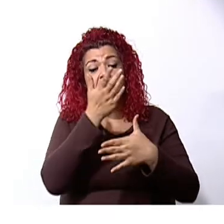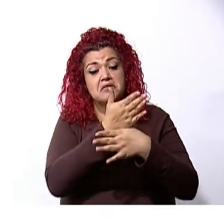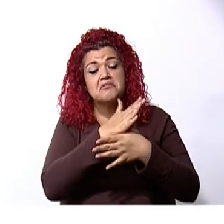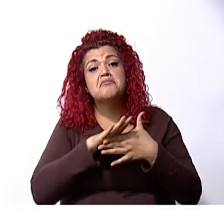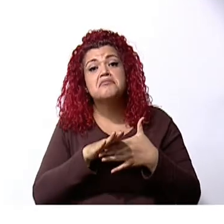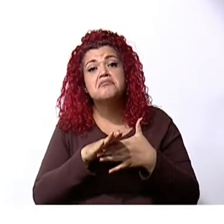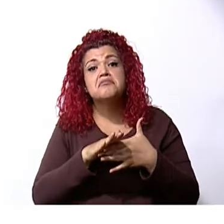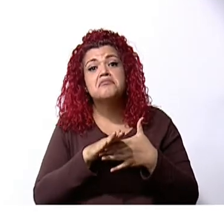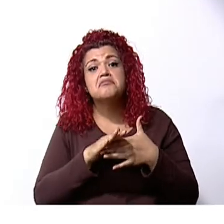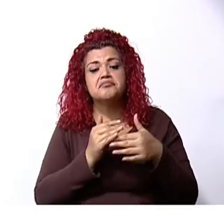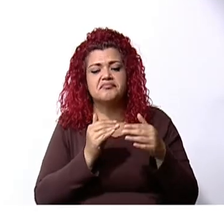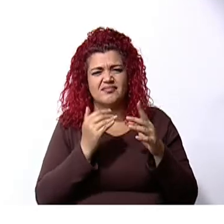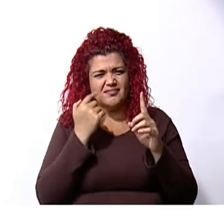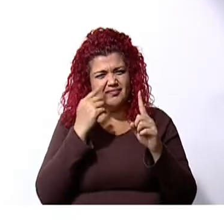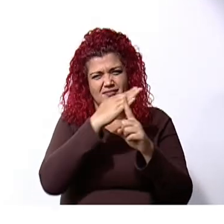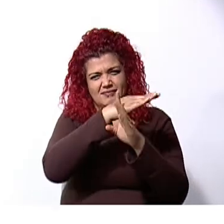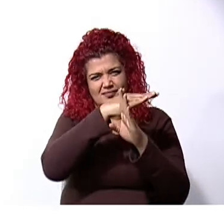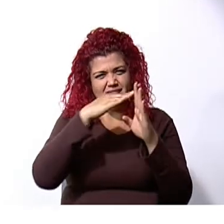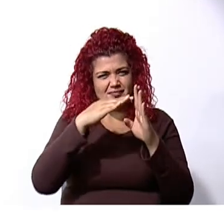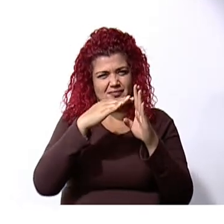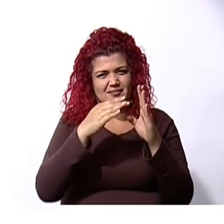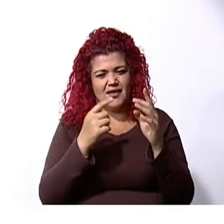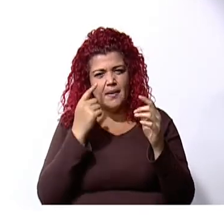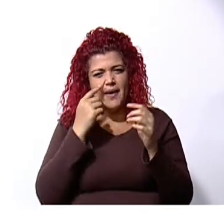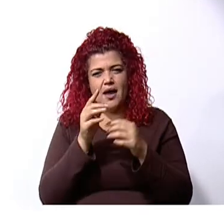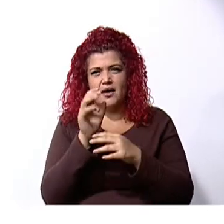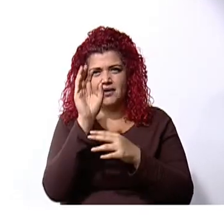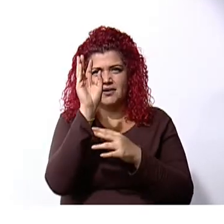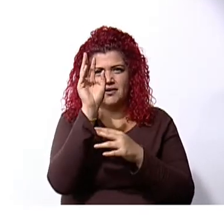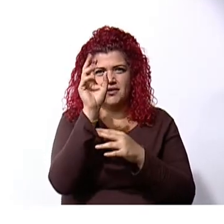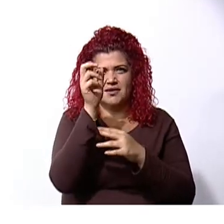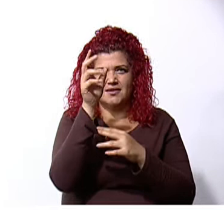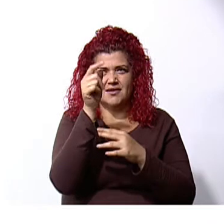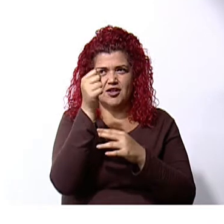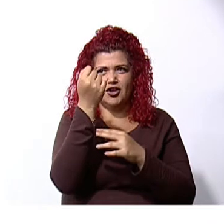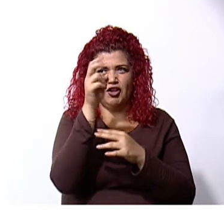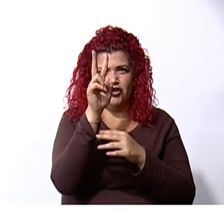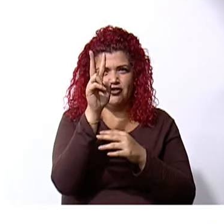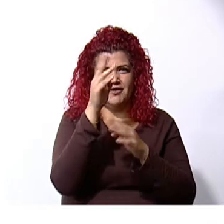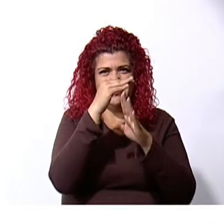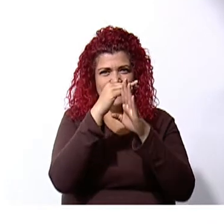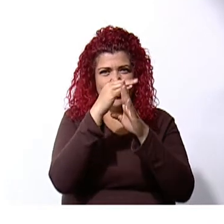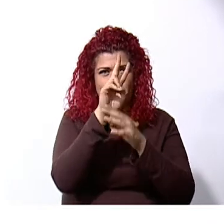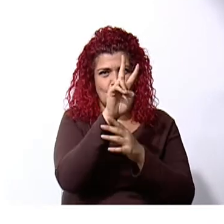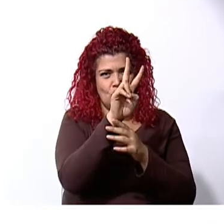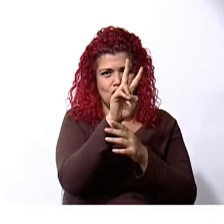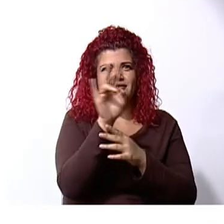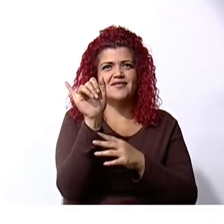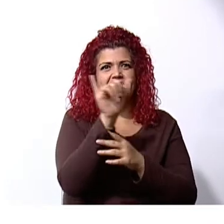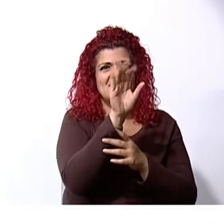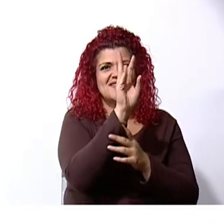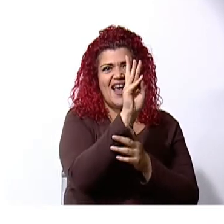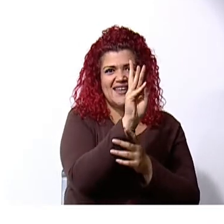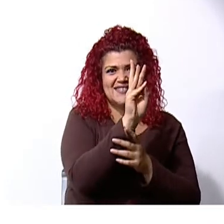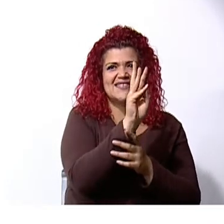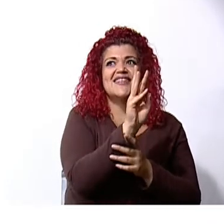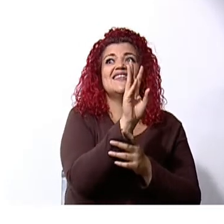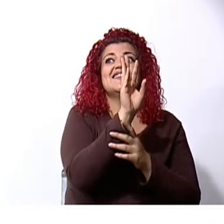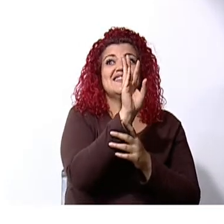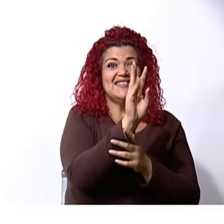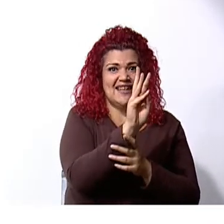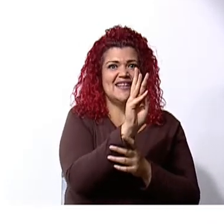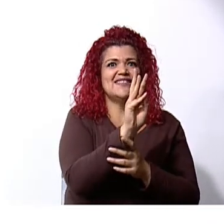juntos, lo dividimos, 6 entre 2, 6, también se divide la cantidad de